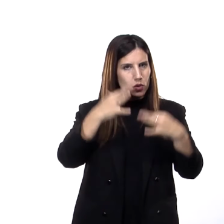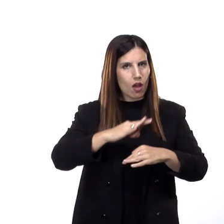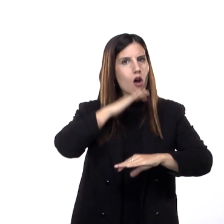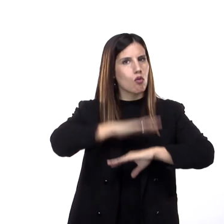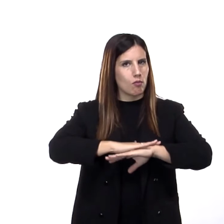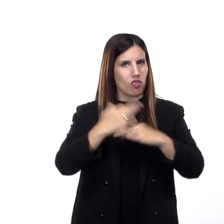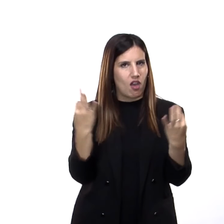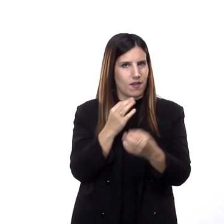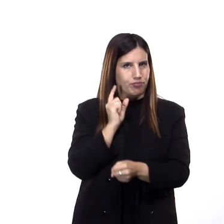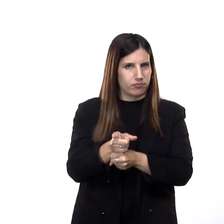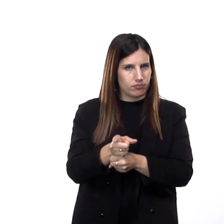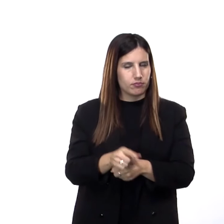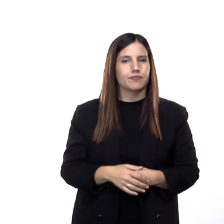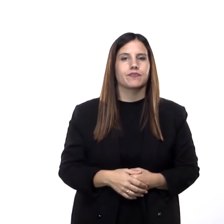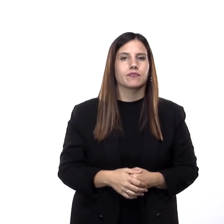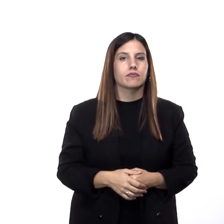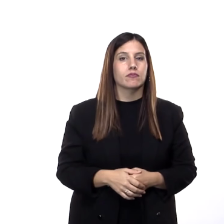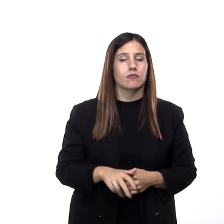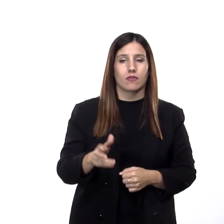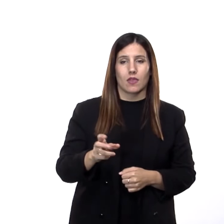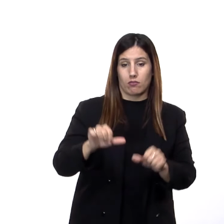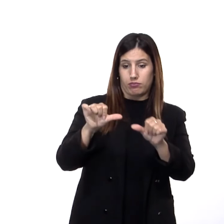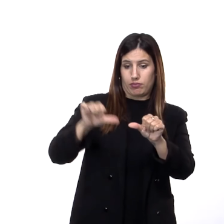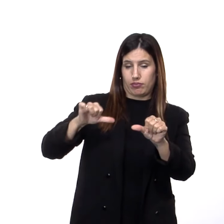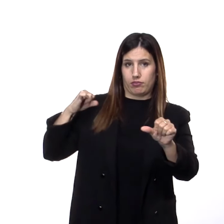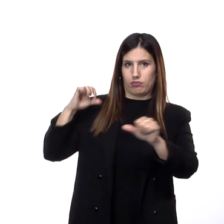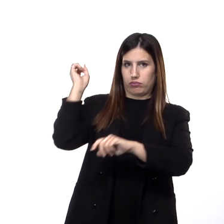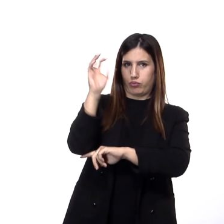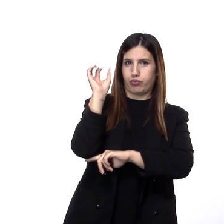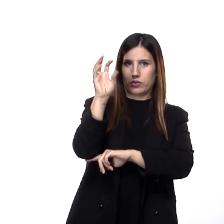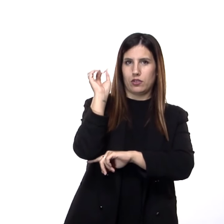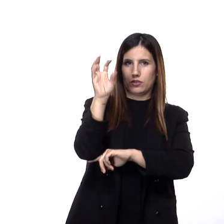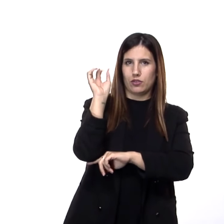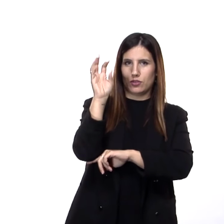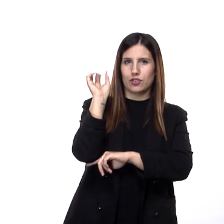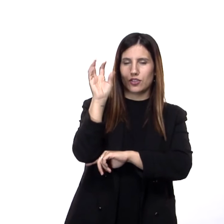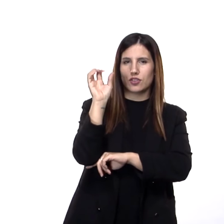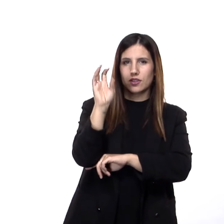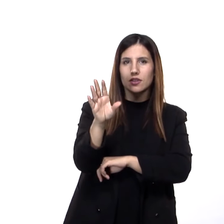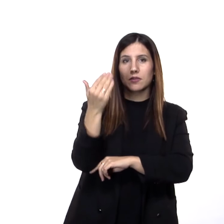como habéis oído en otras ponencias a lo largo de la presentación